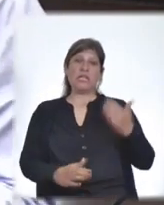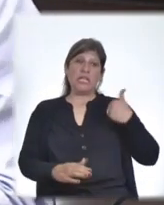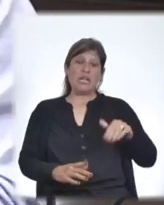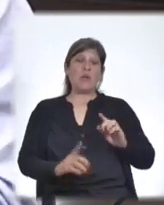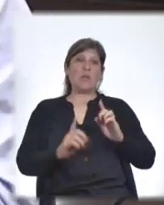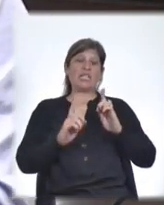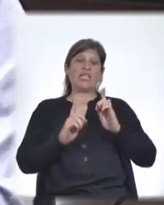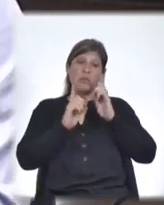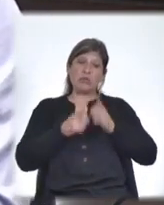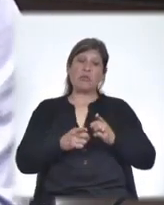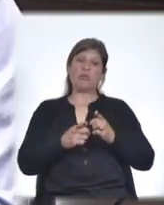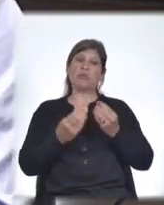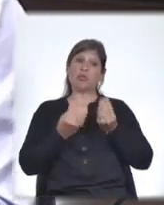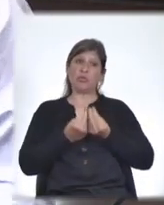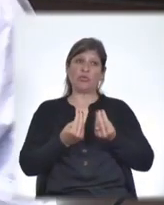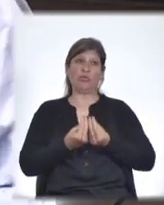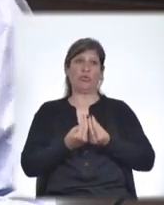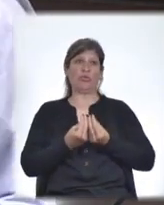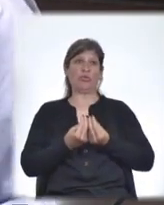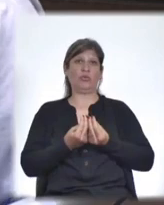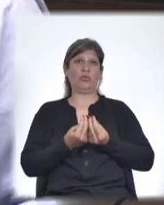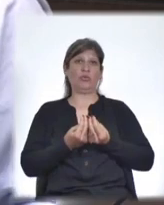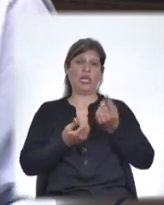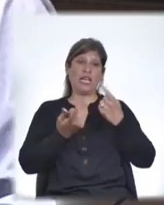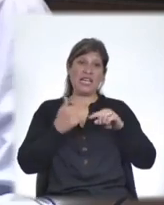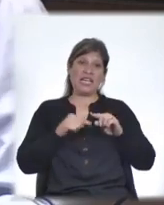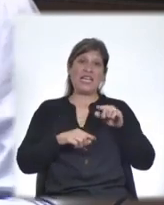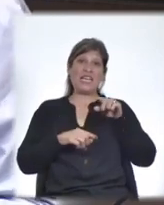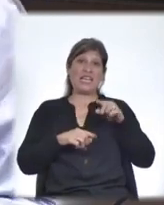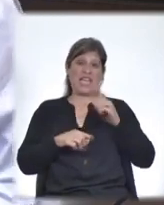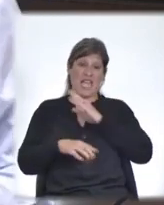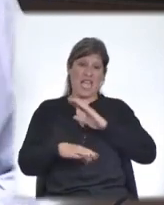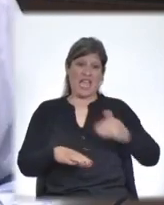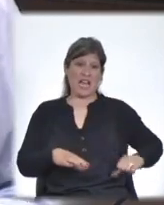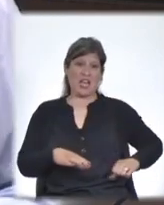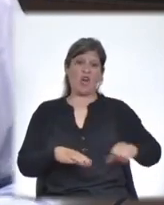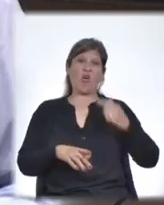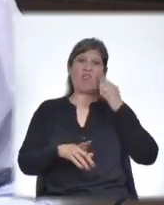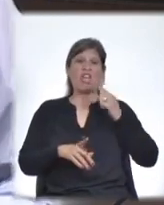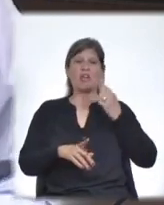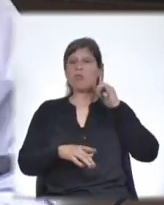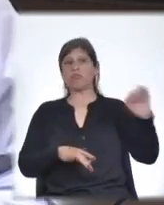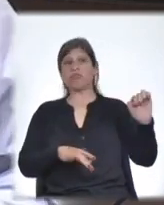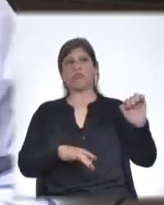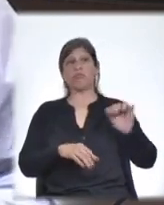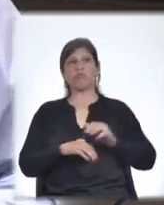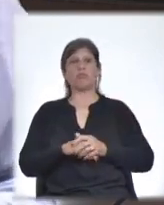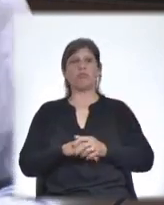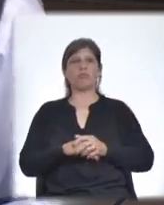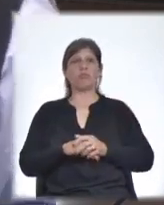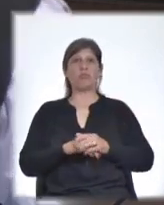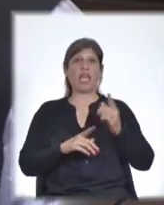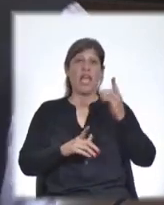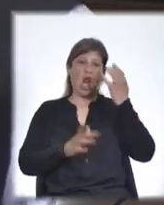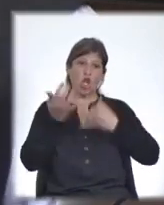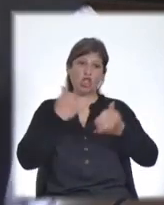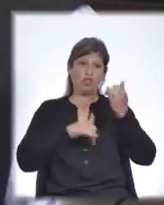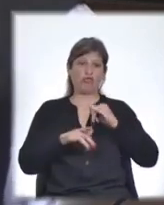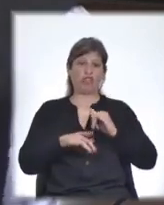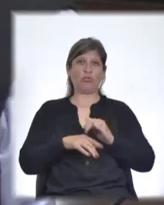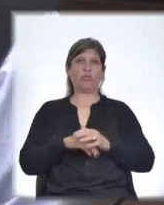Lamentamos enormemente que en definitiva el gobierno haya desoído los